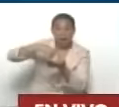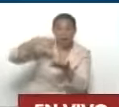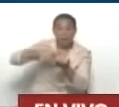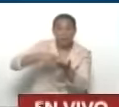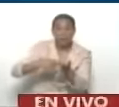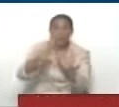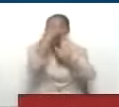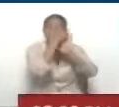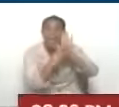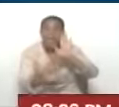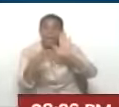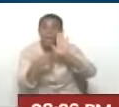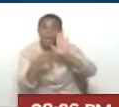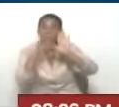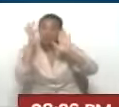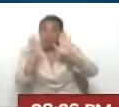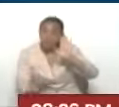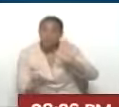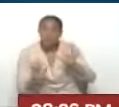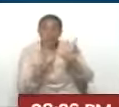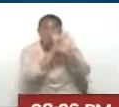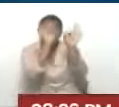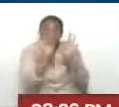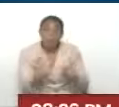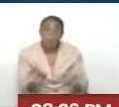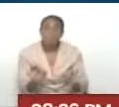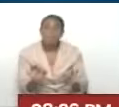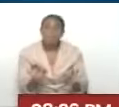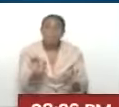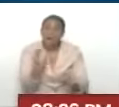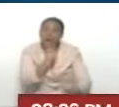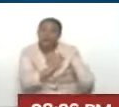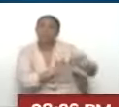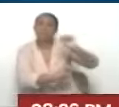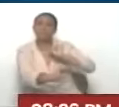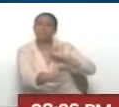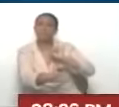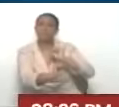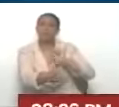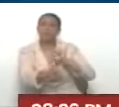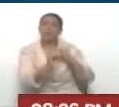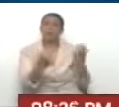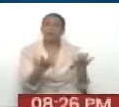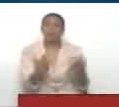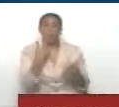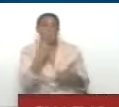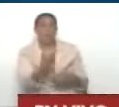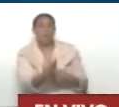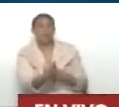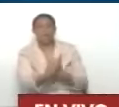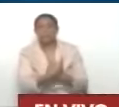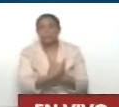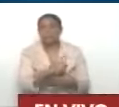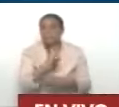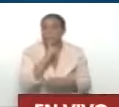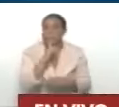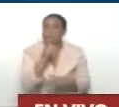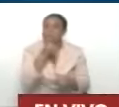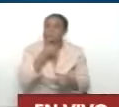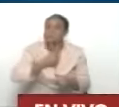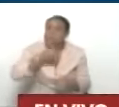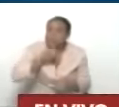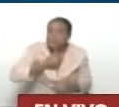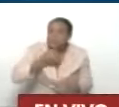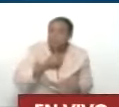estamos demostrando nuevas fórmulas en la contraofensiva social que seguimos